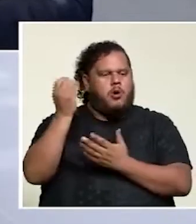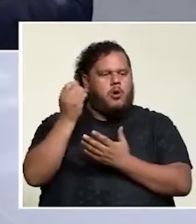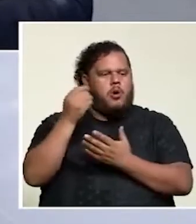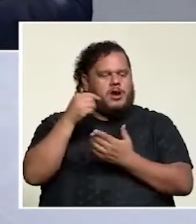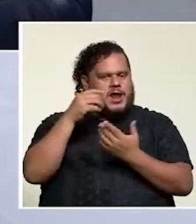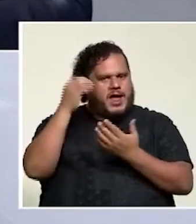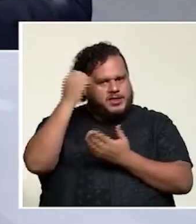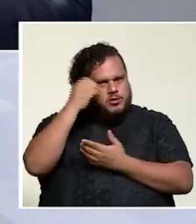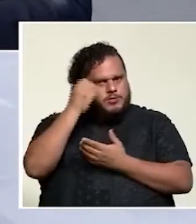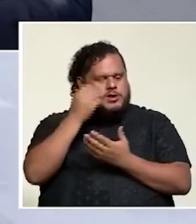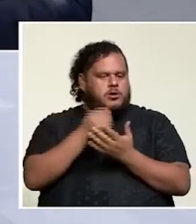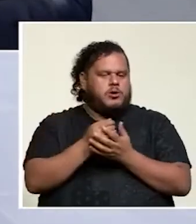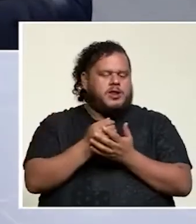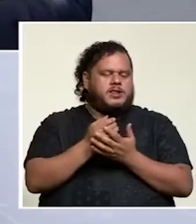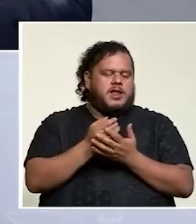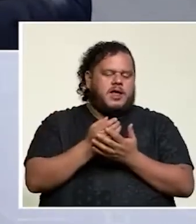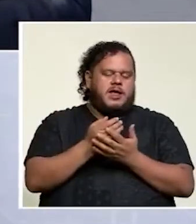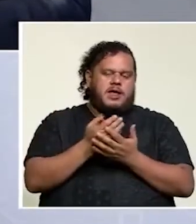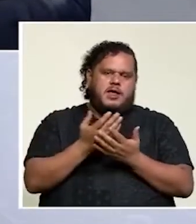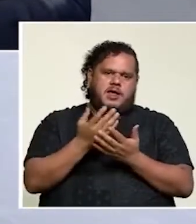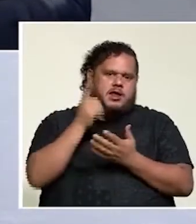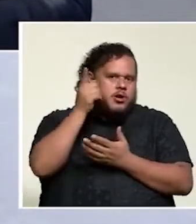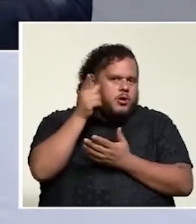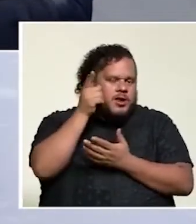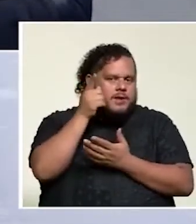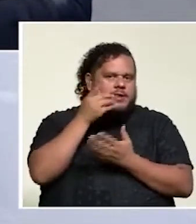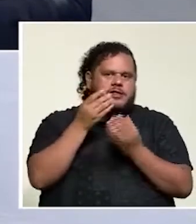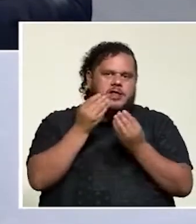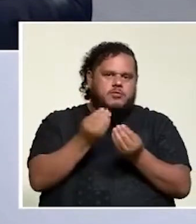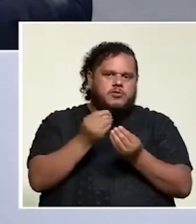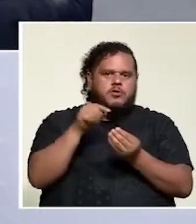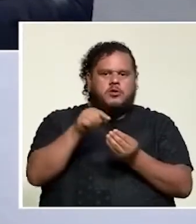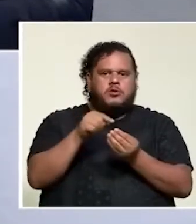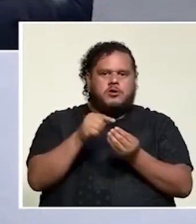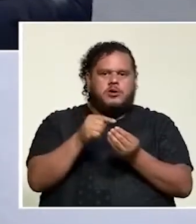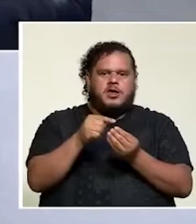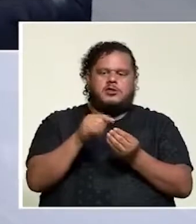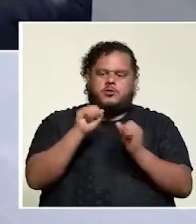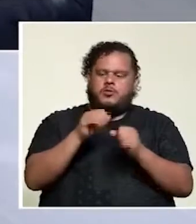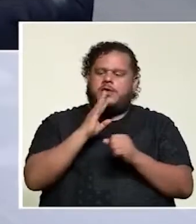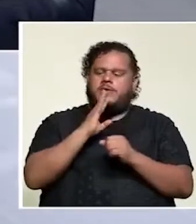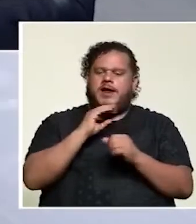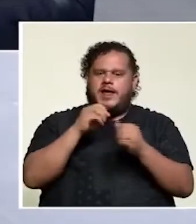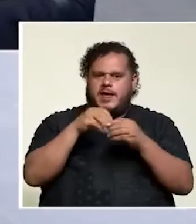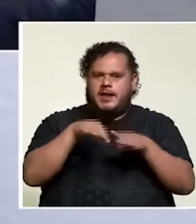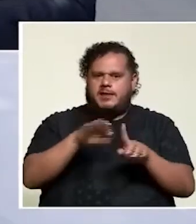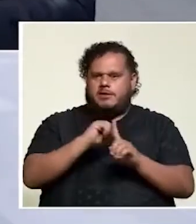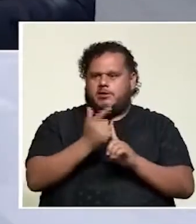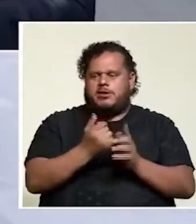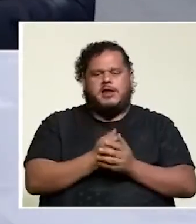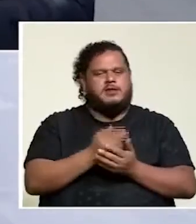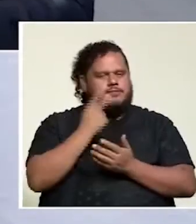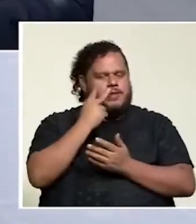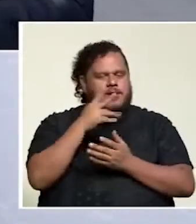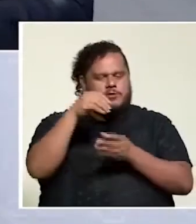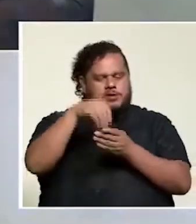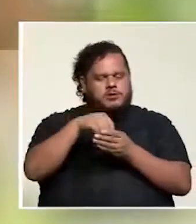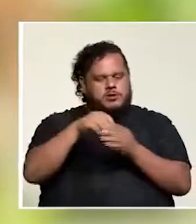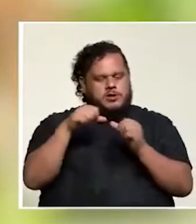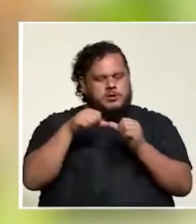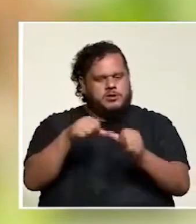es muchísimo de lo que esto abunda en las redes sociales. Vamos con el siguiente contenido, por